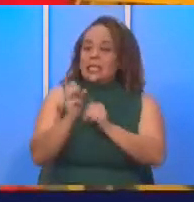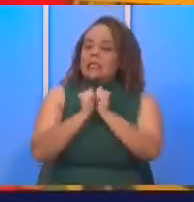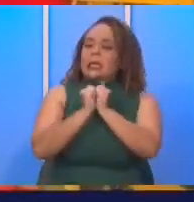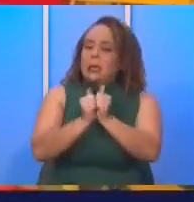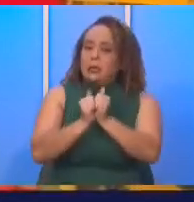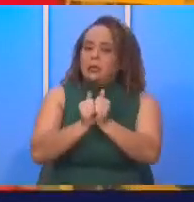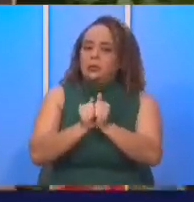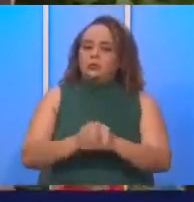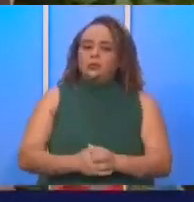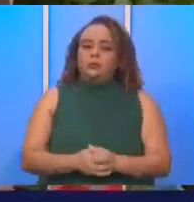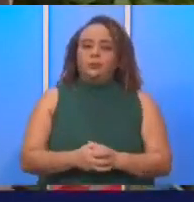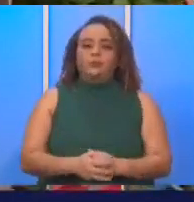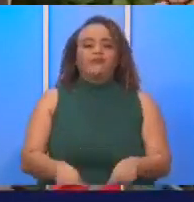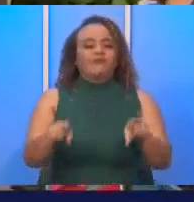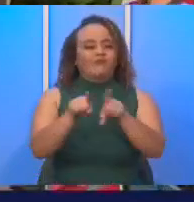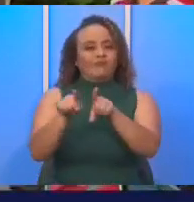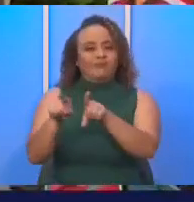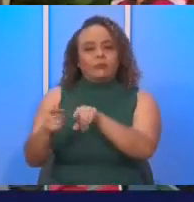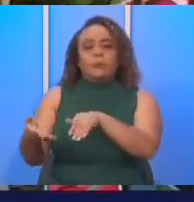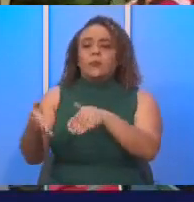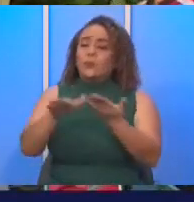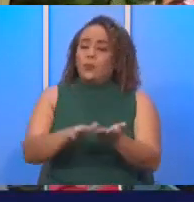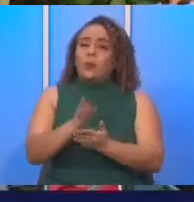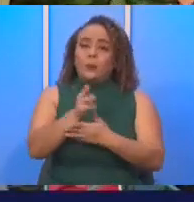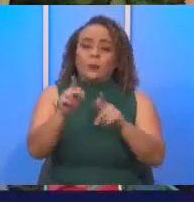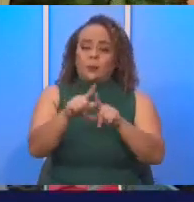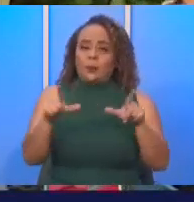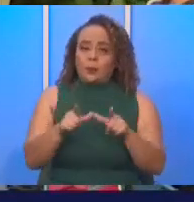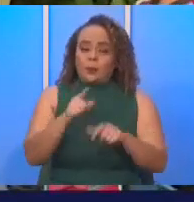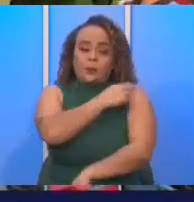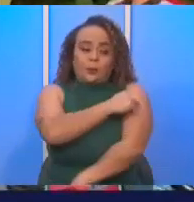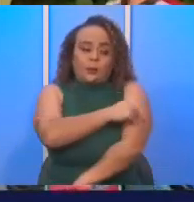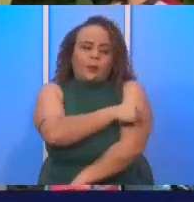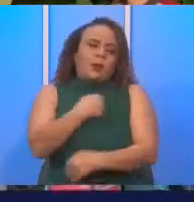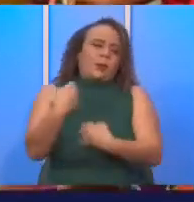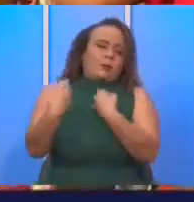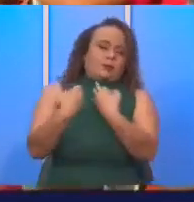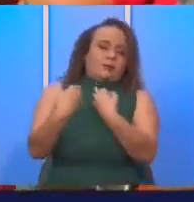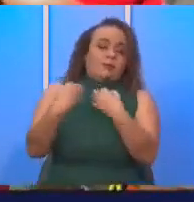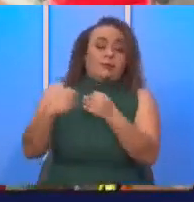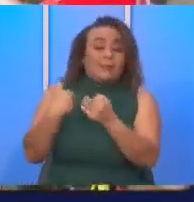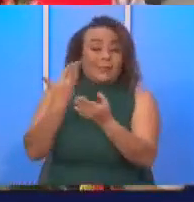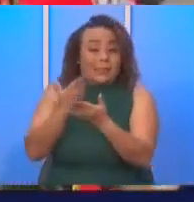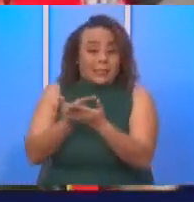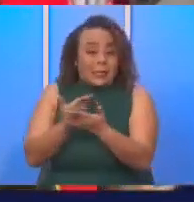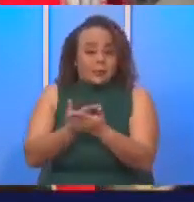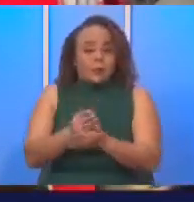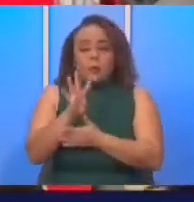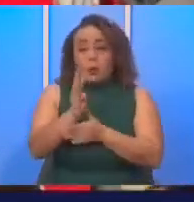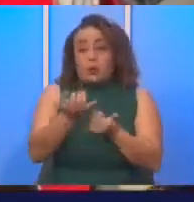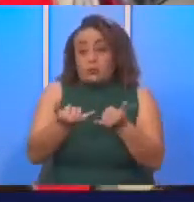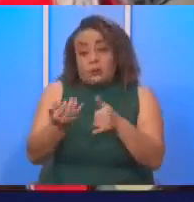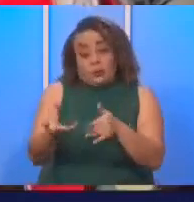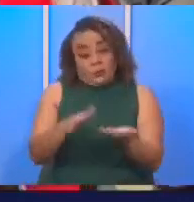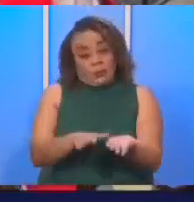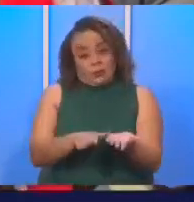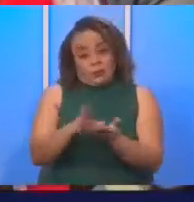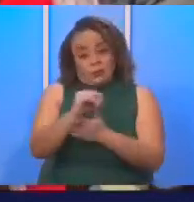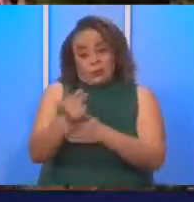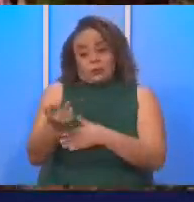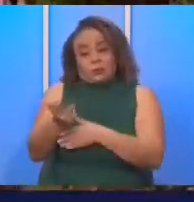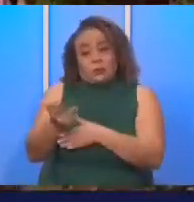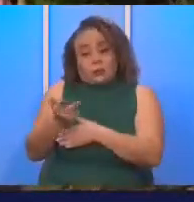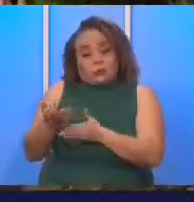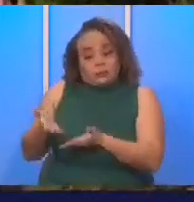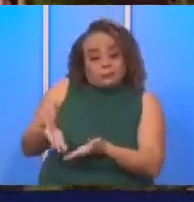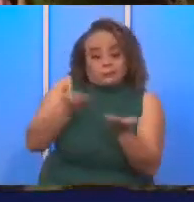de estos animales, también mueren en el lugar. En Cruz Roja nos explicaban que cuando llegaron, cuatro ya estaban muertos, otros tres